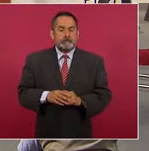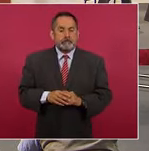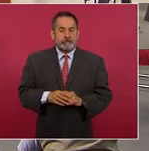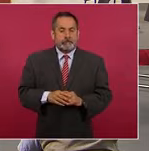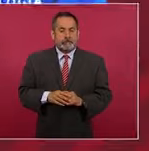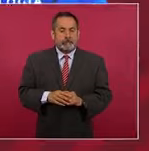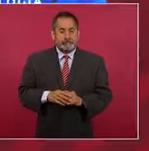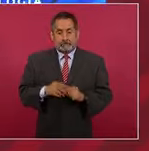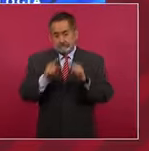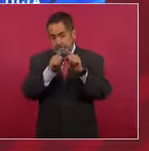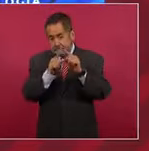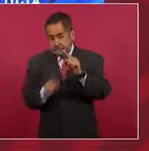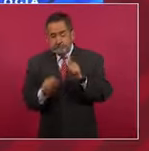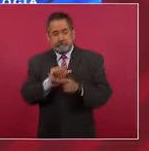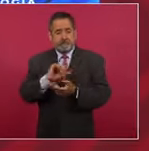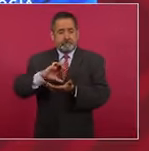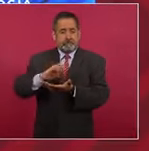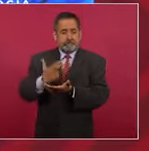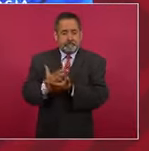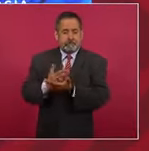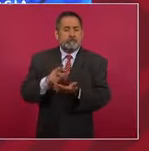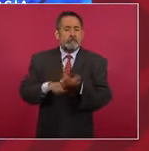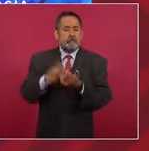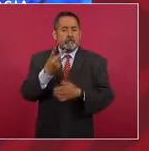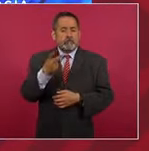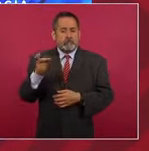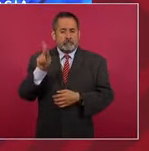hasta acá, hasta Chetumal, 200.